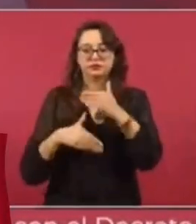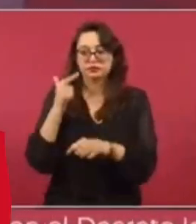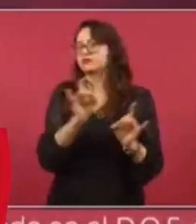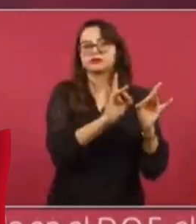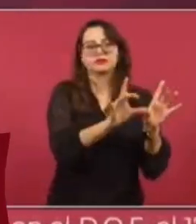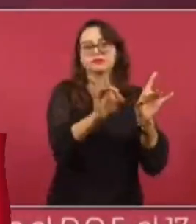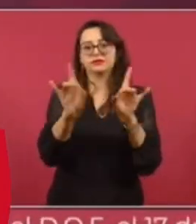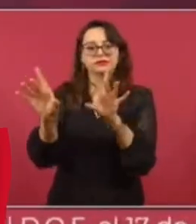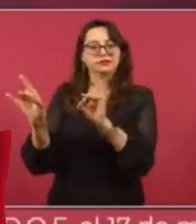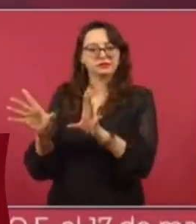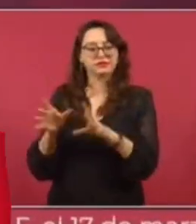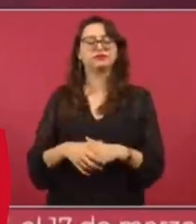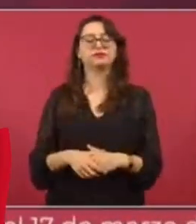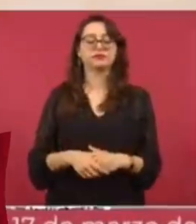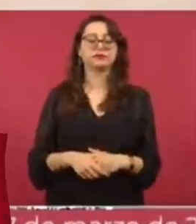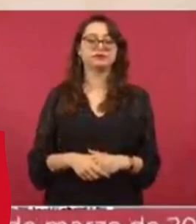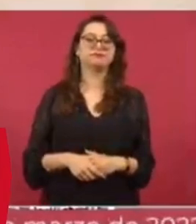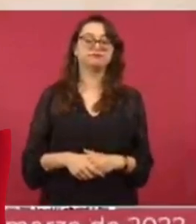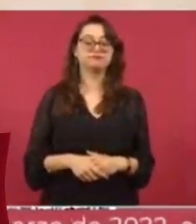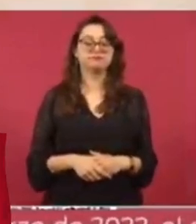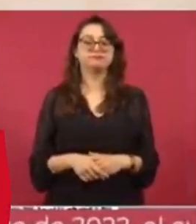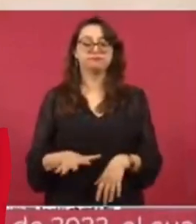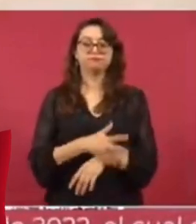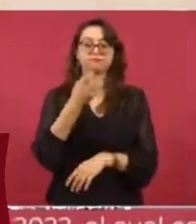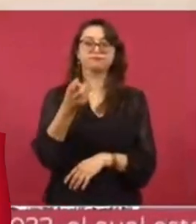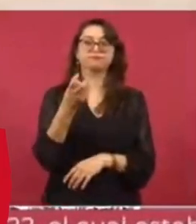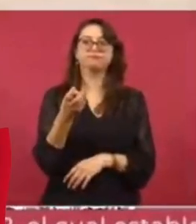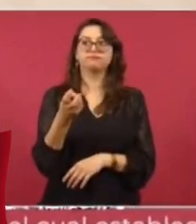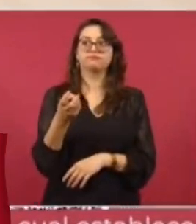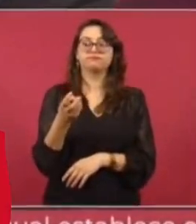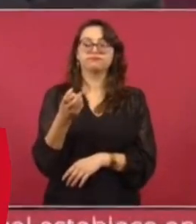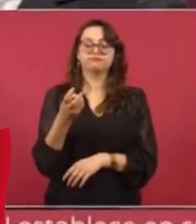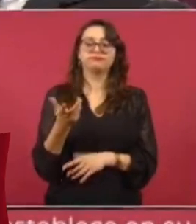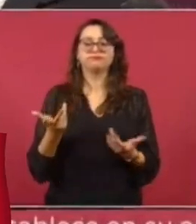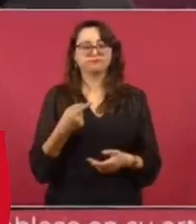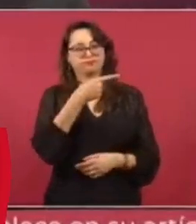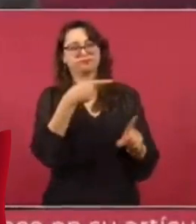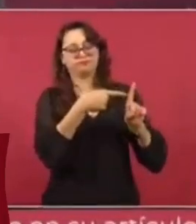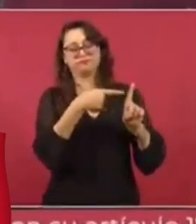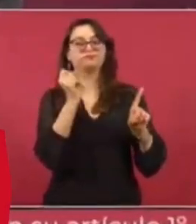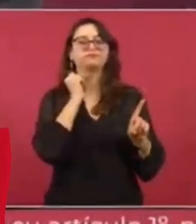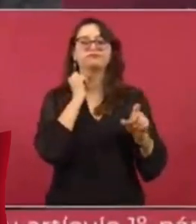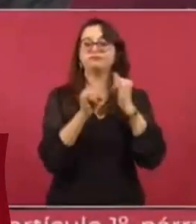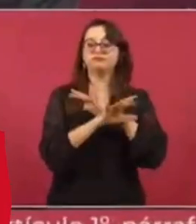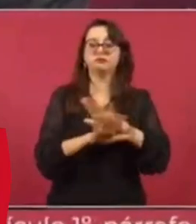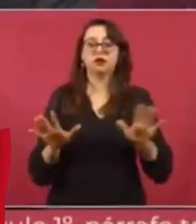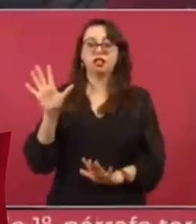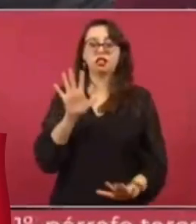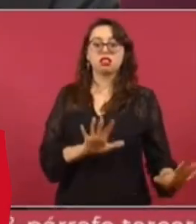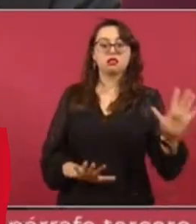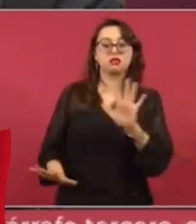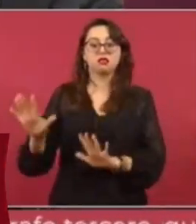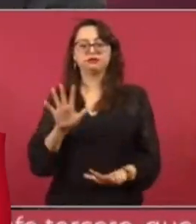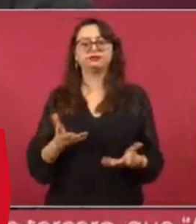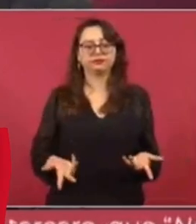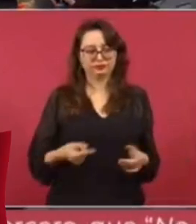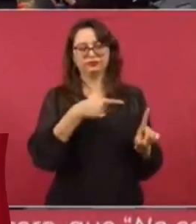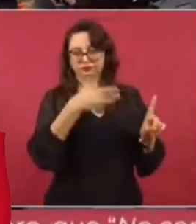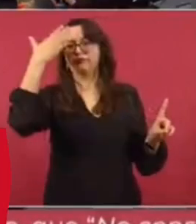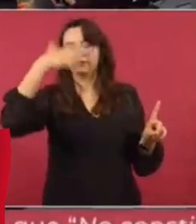con narcotraficantes y por eso también la desinformación del senador porque seguramente tiene